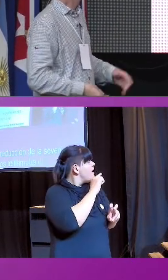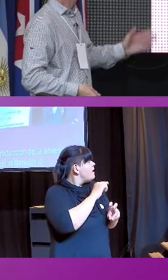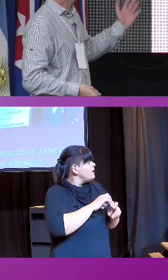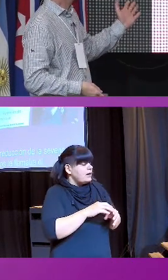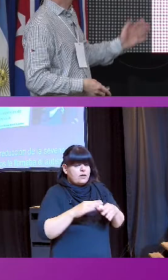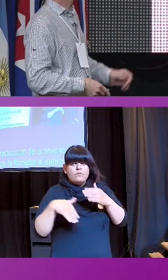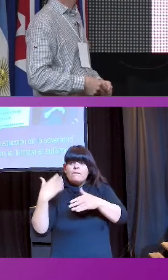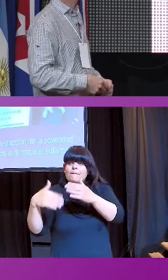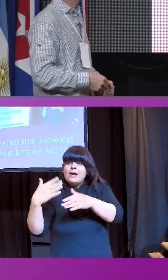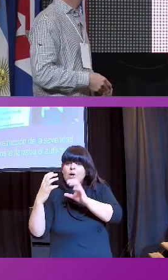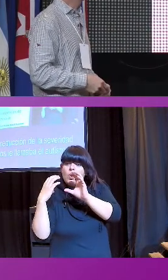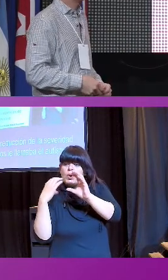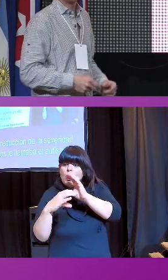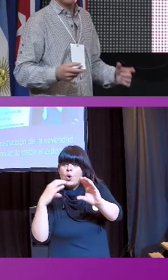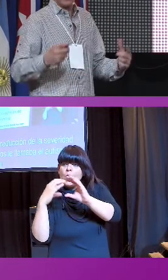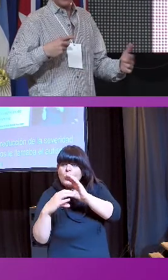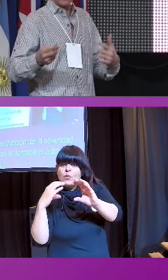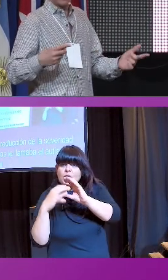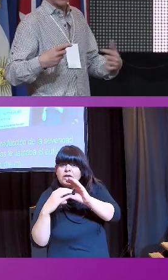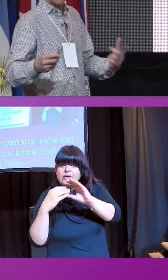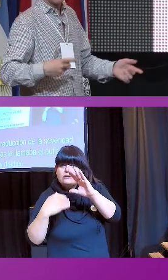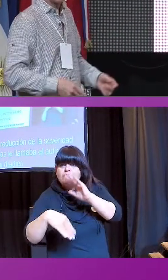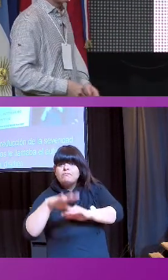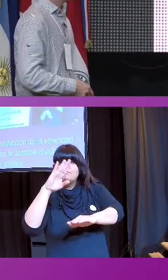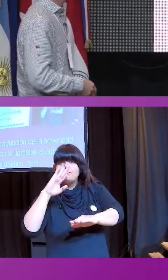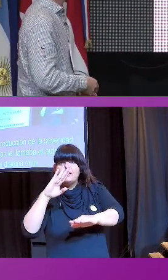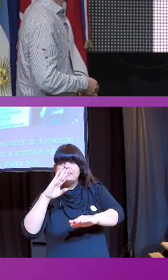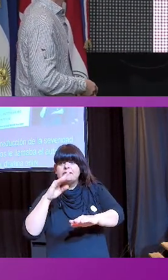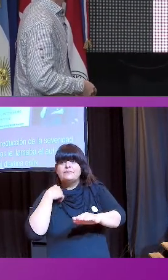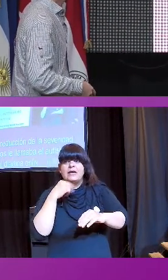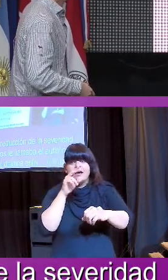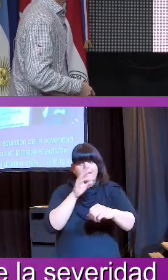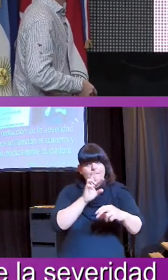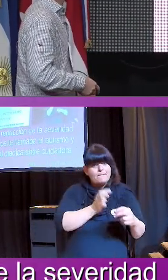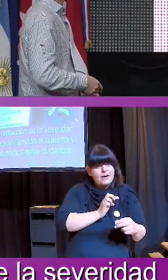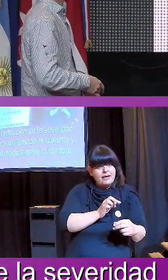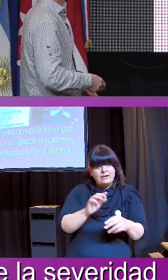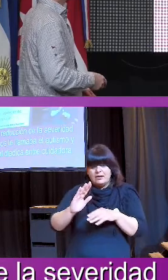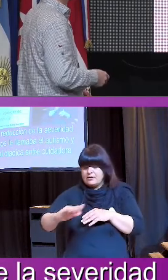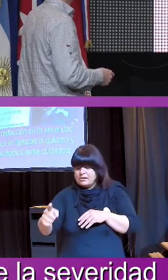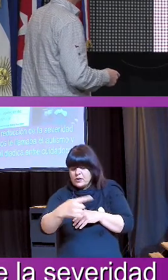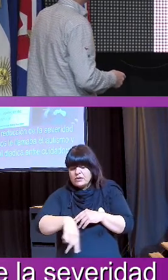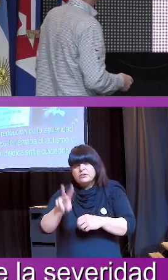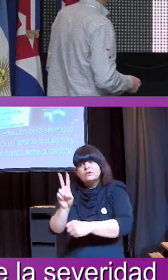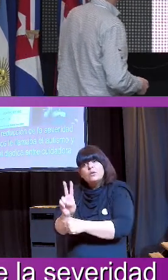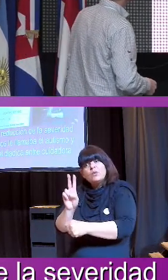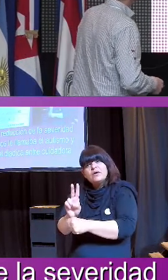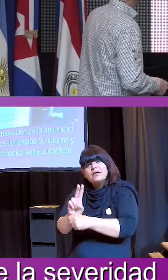autismo y la mejora en la comunicación social diádica entre cuidador e niño en esa época.